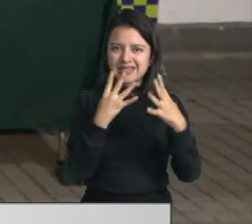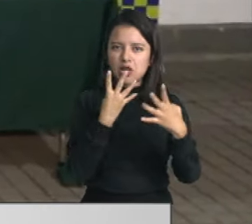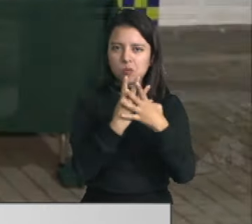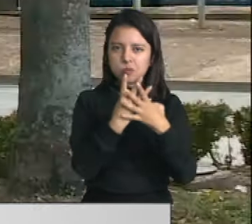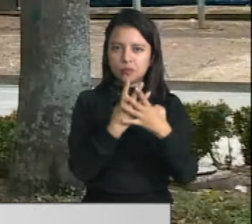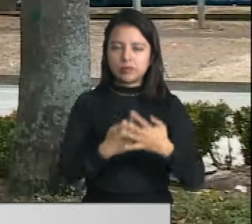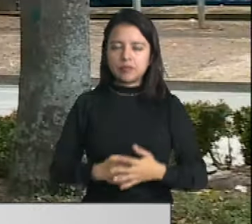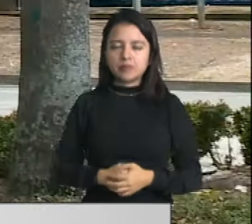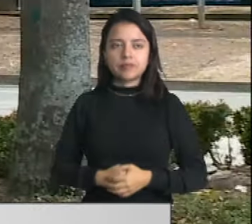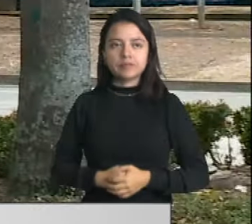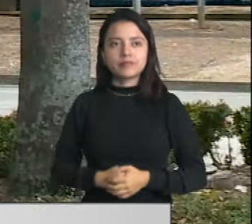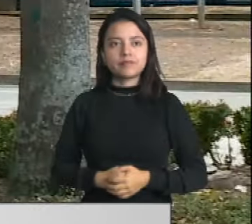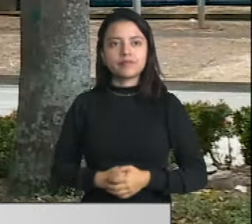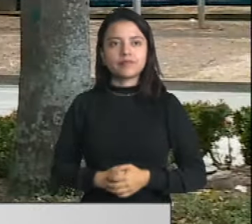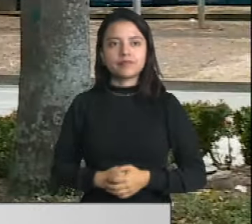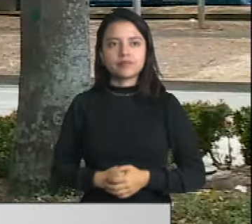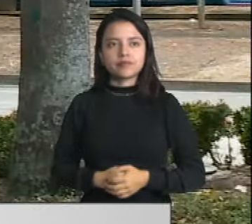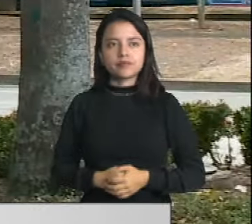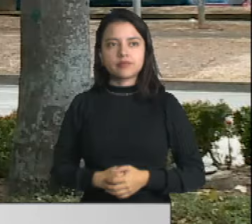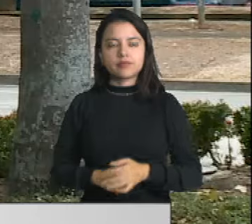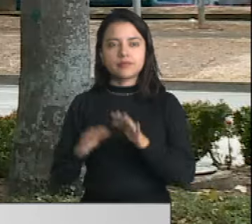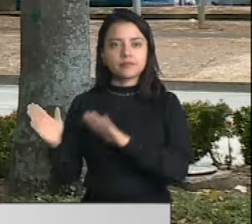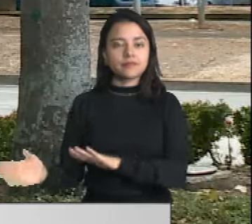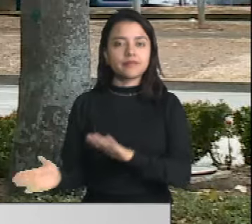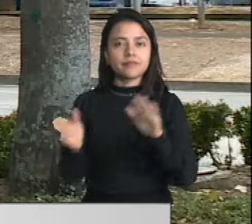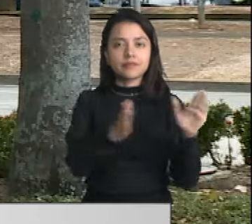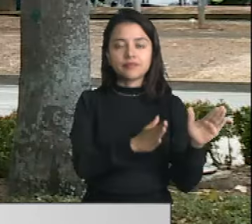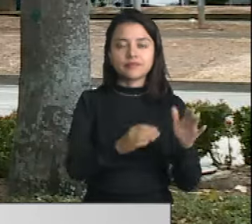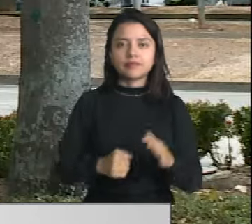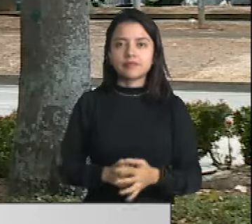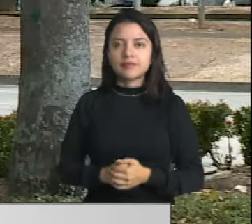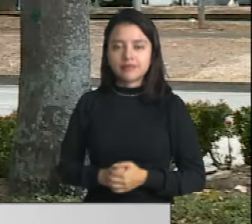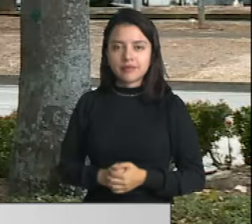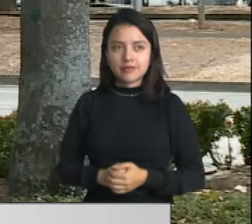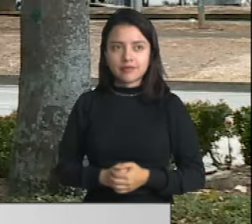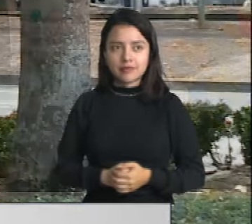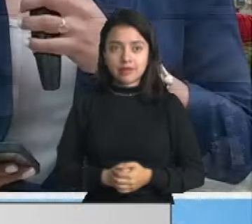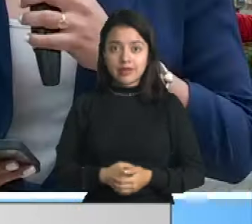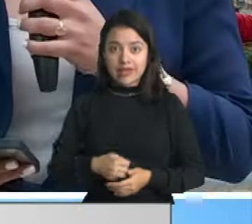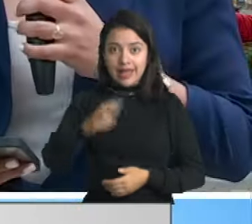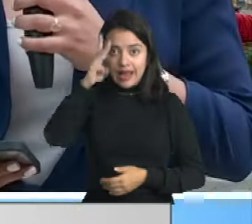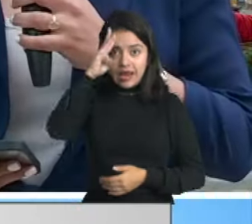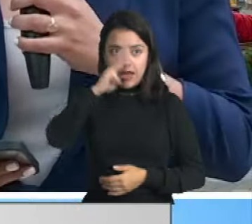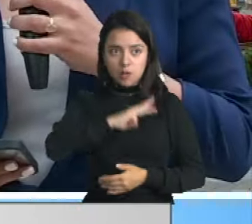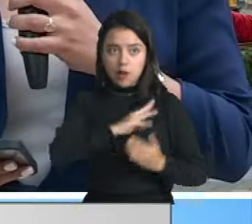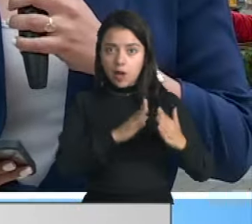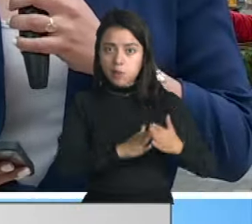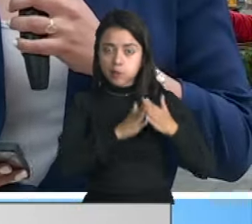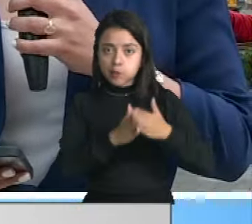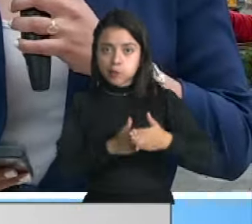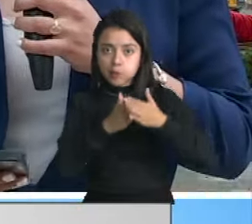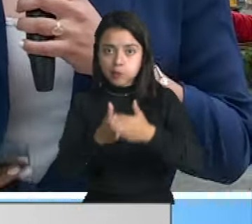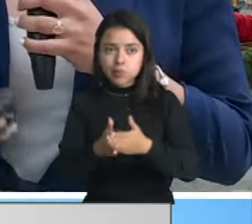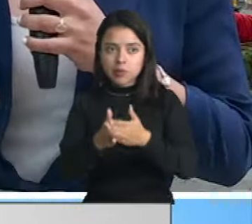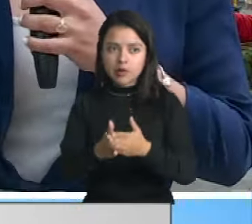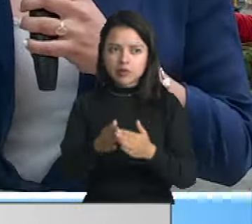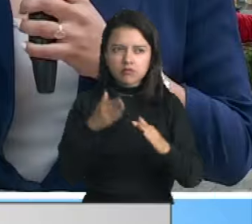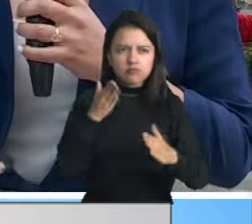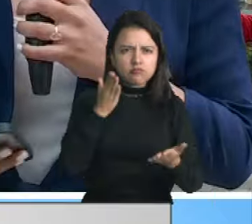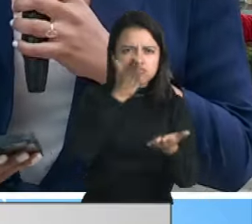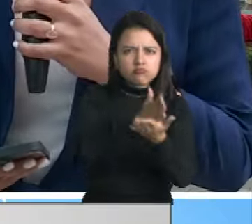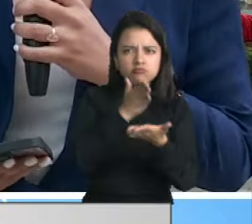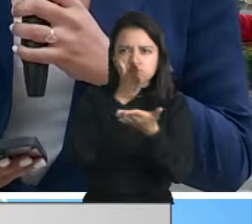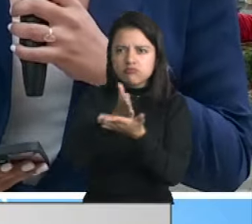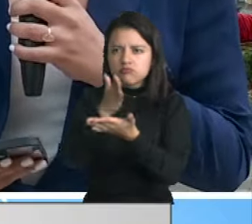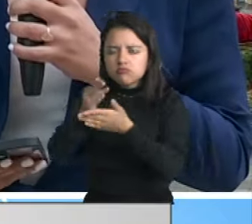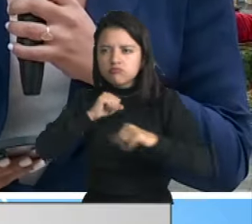flagrancia. Y cambiamos de tema, pues la Armada de Colombia logró la destrucción de 7 laboratorios de cocaína en el departamento de Nariño. Esto tras